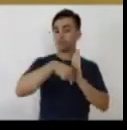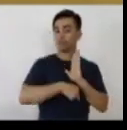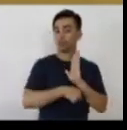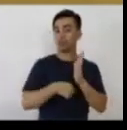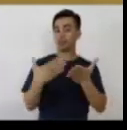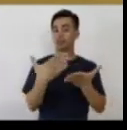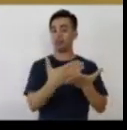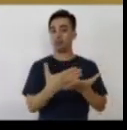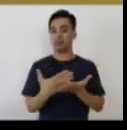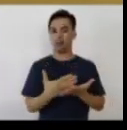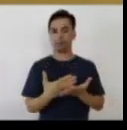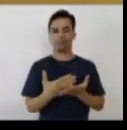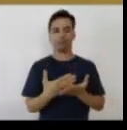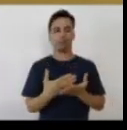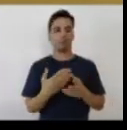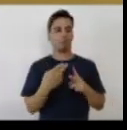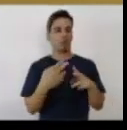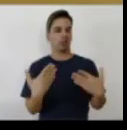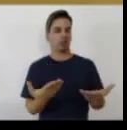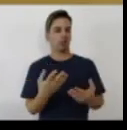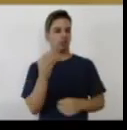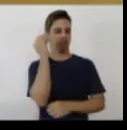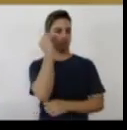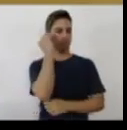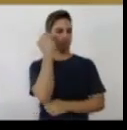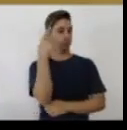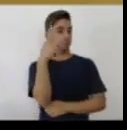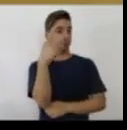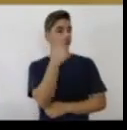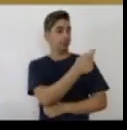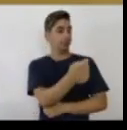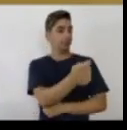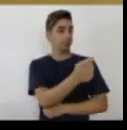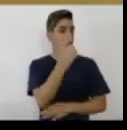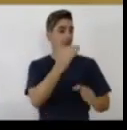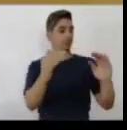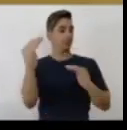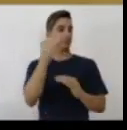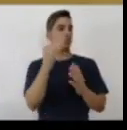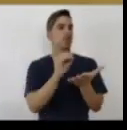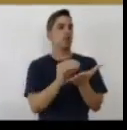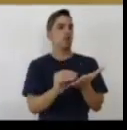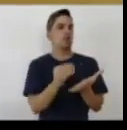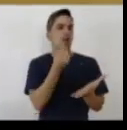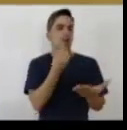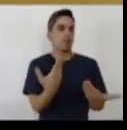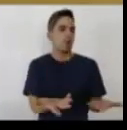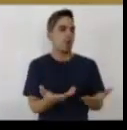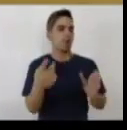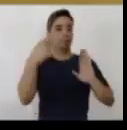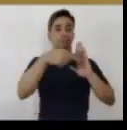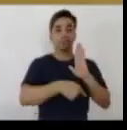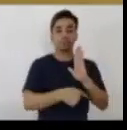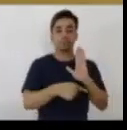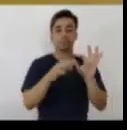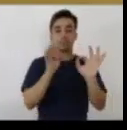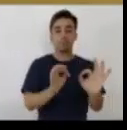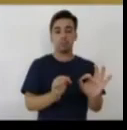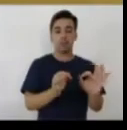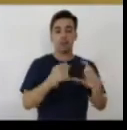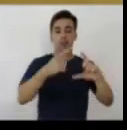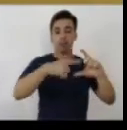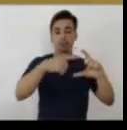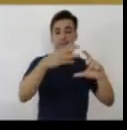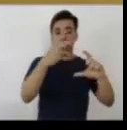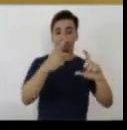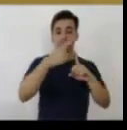mayor énfasis para aprender a enseñar sobre todas las cosas. ¿Dónde pueden seguir profundizando en ejercicios de